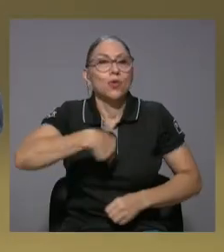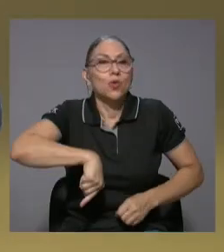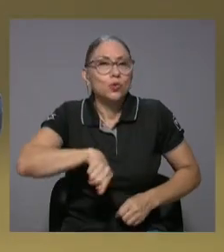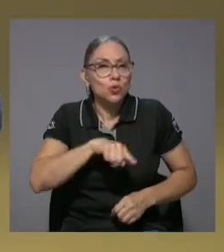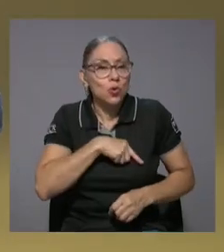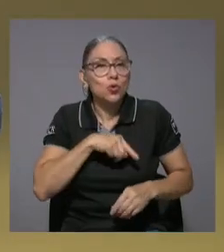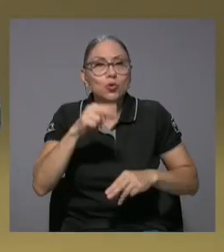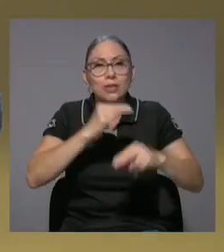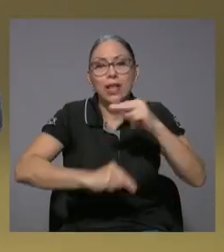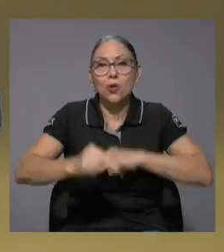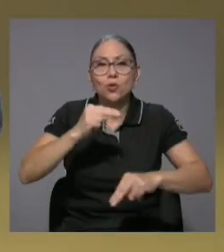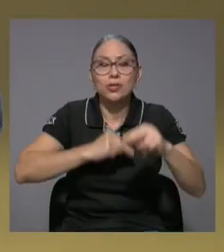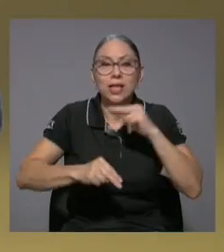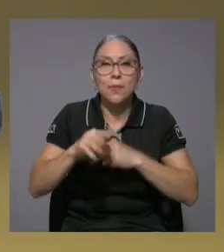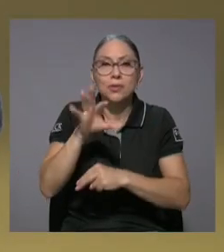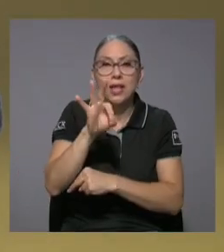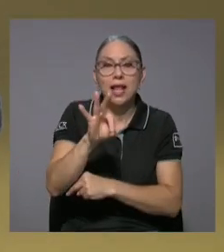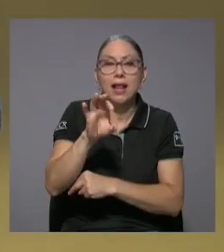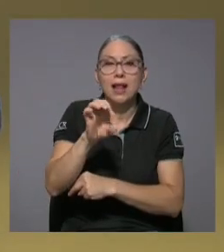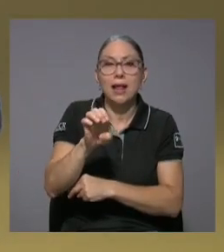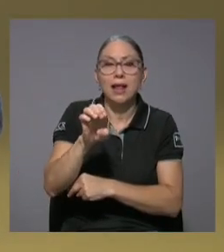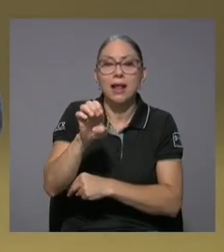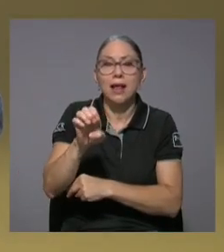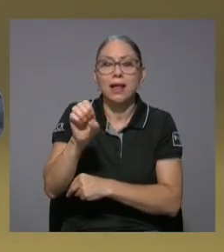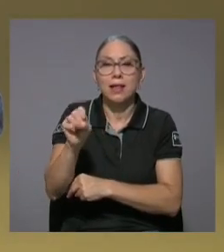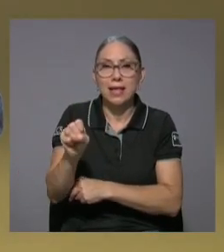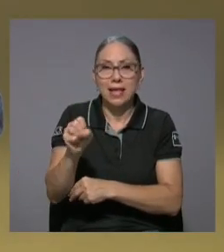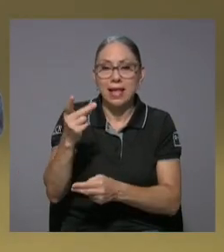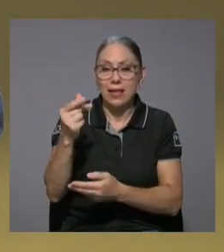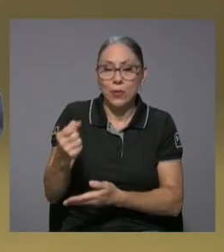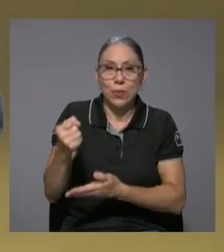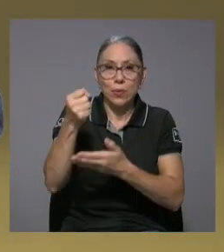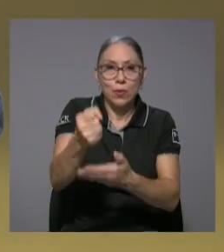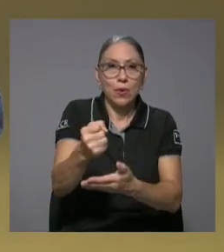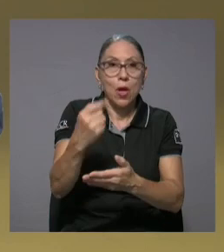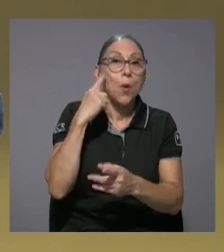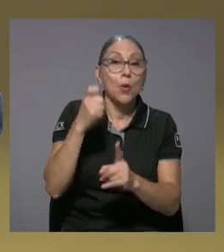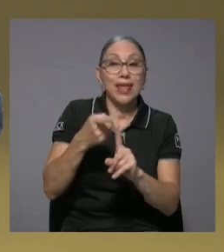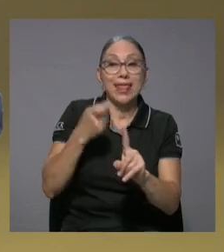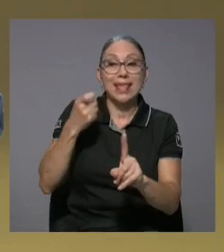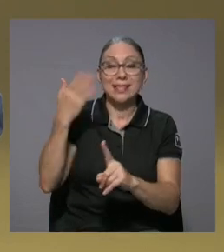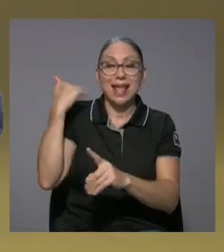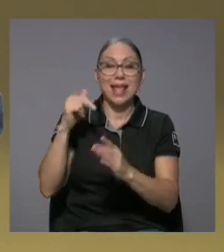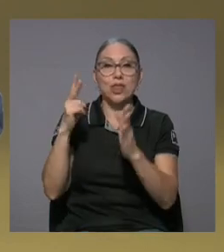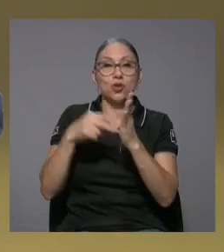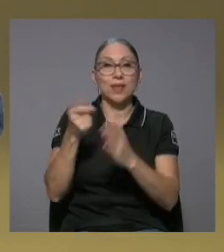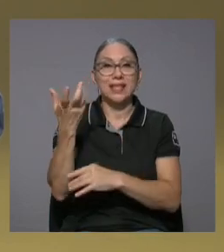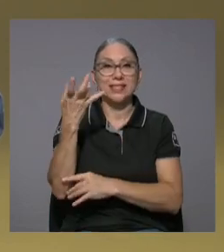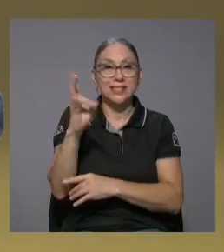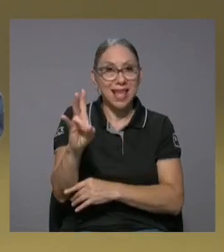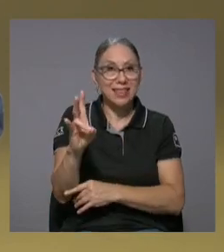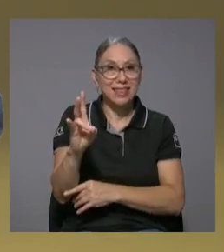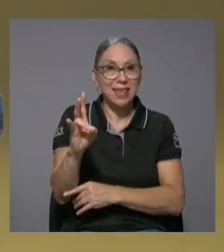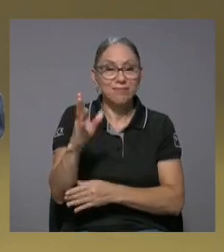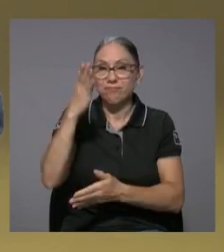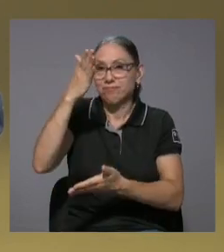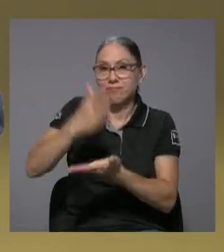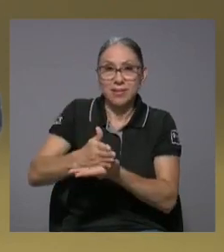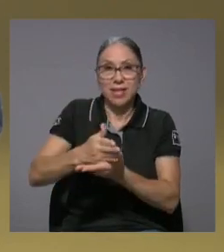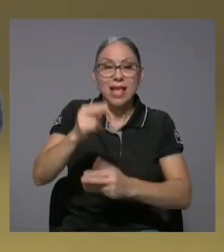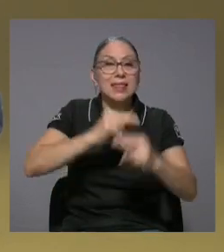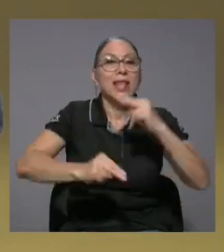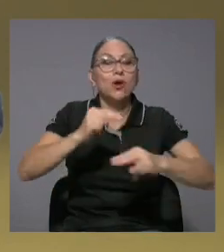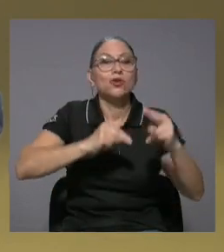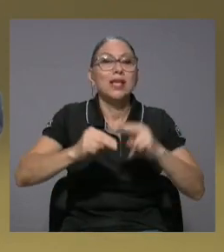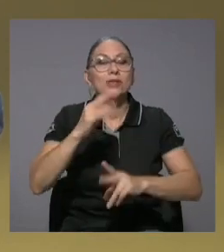el Fondo Especial para la Educación Superior, porque desde el año 2017 se abandonó la práctica de negociaciones quinquenales